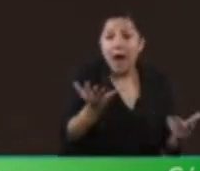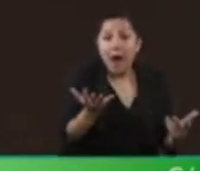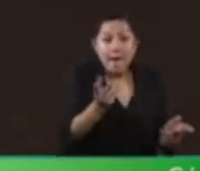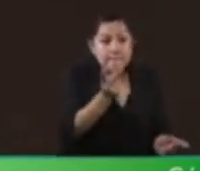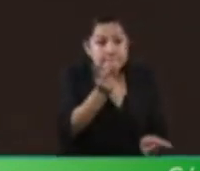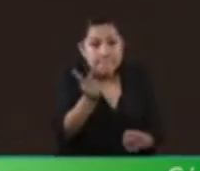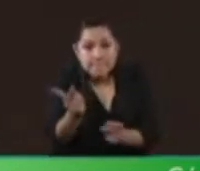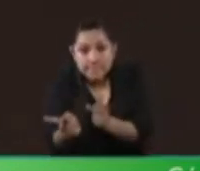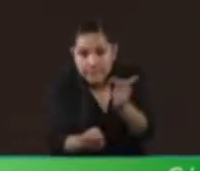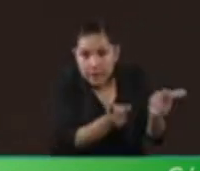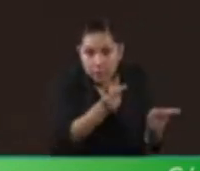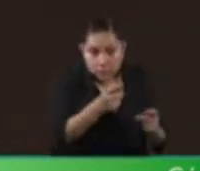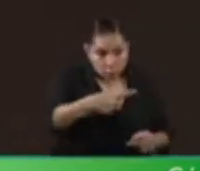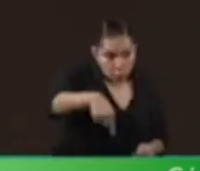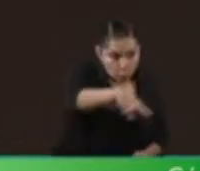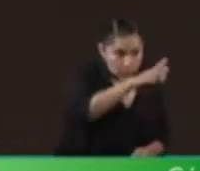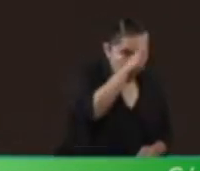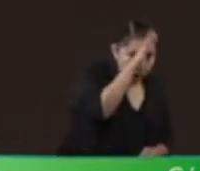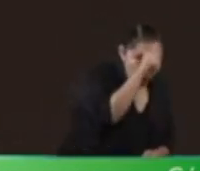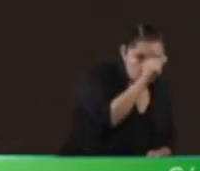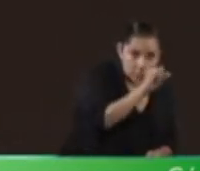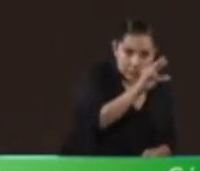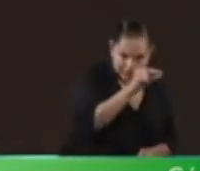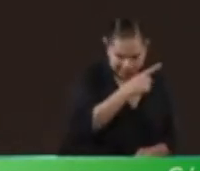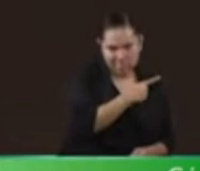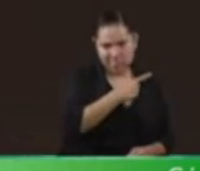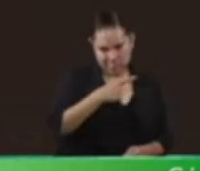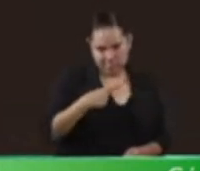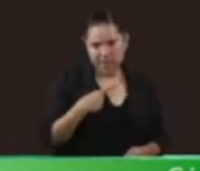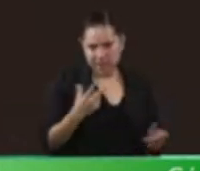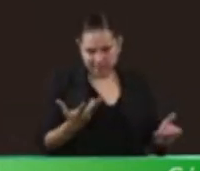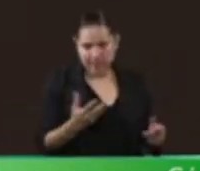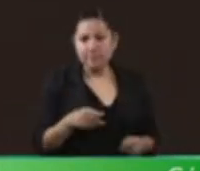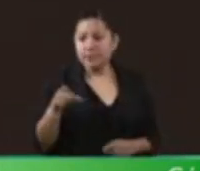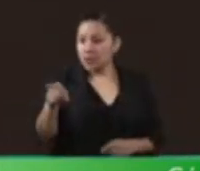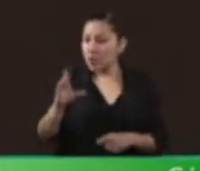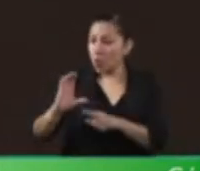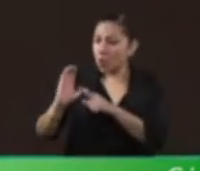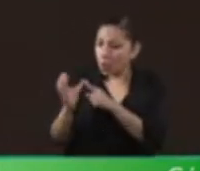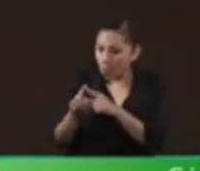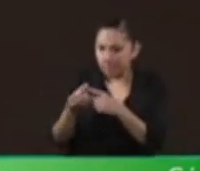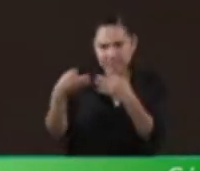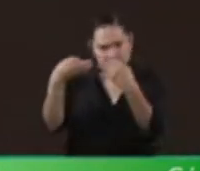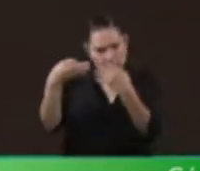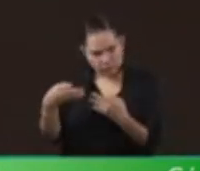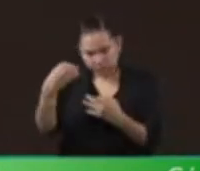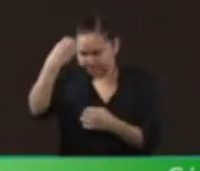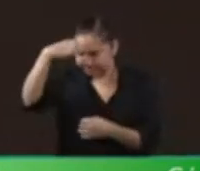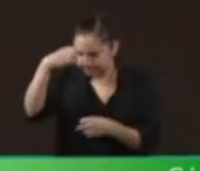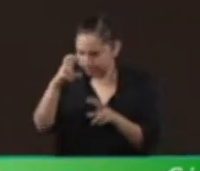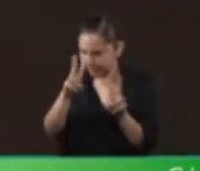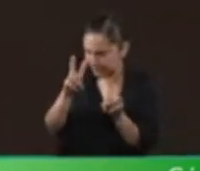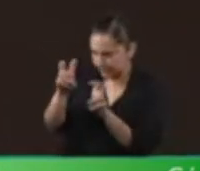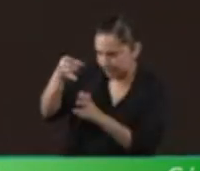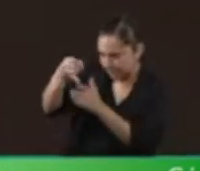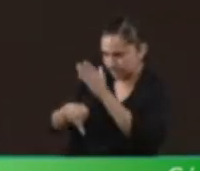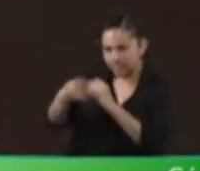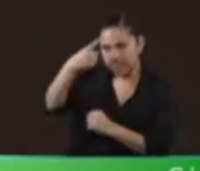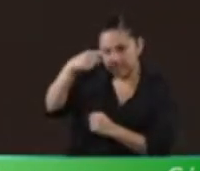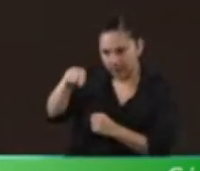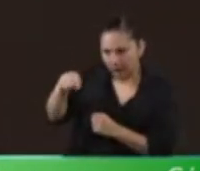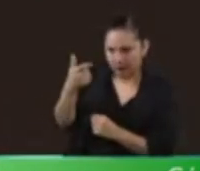están de acuerdo. Reglas para un comité técnico de administración del fondo. Reglas de operación del